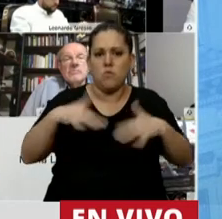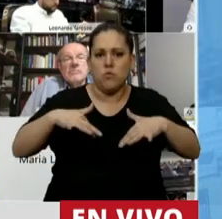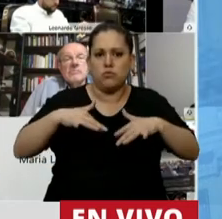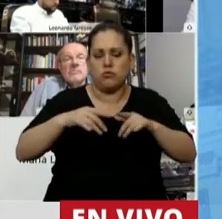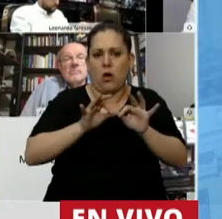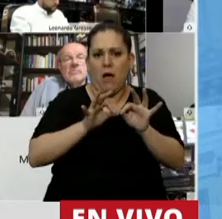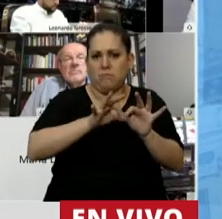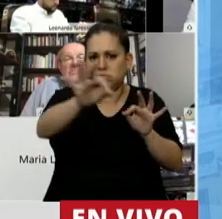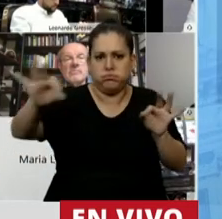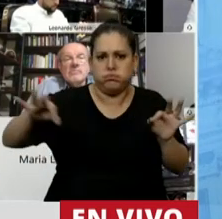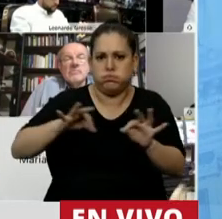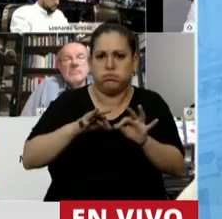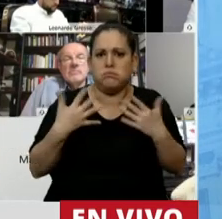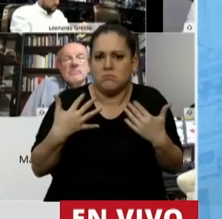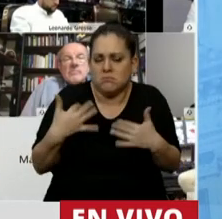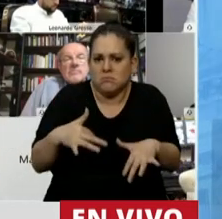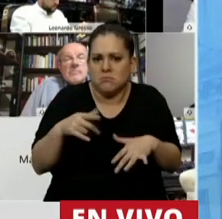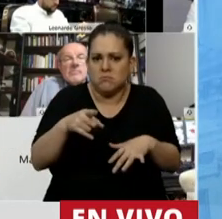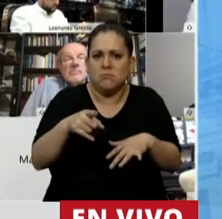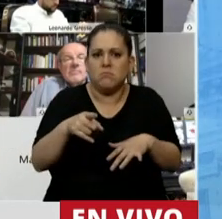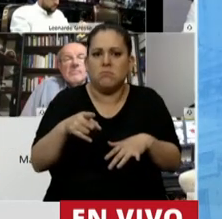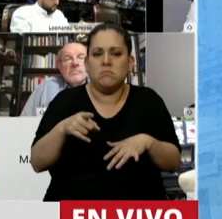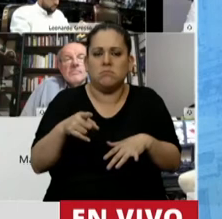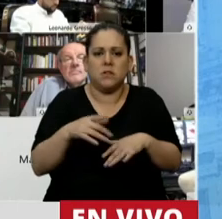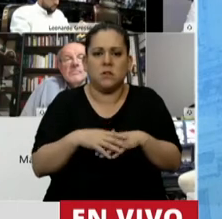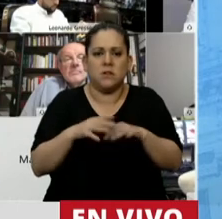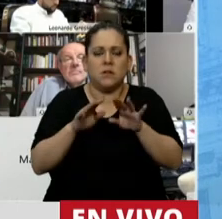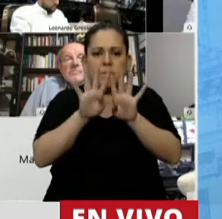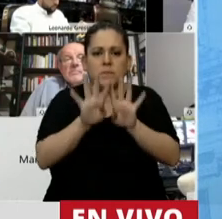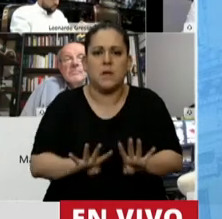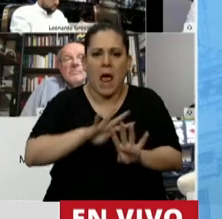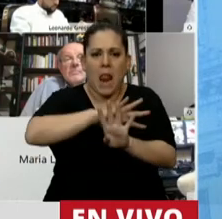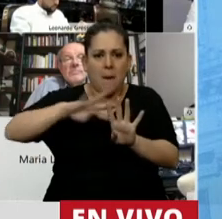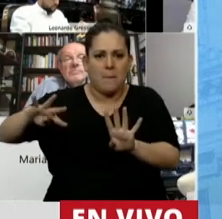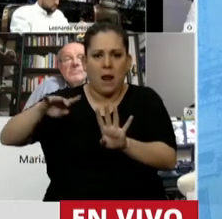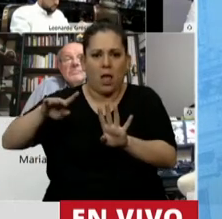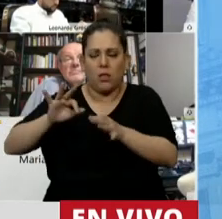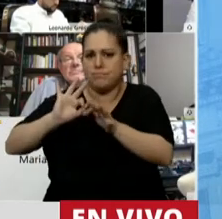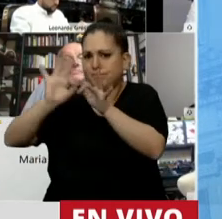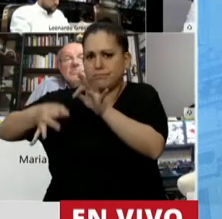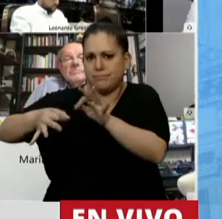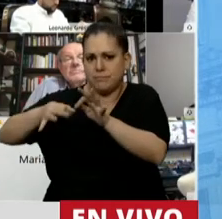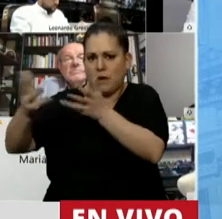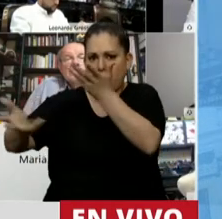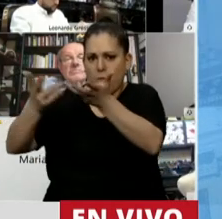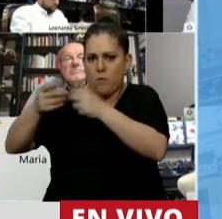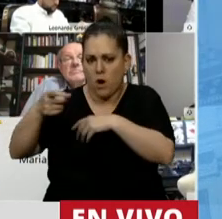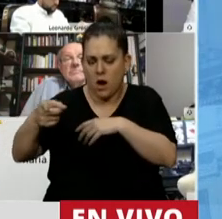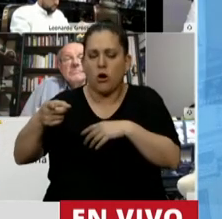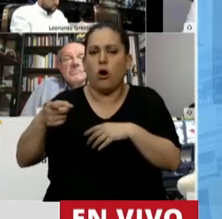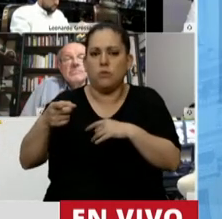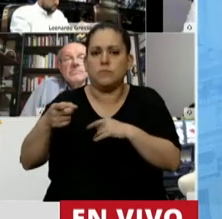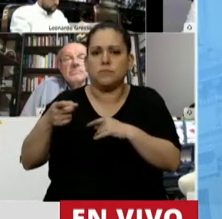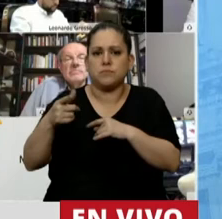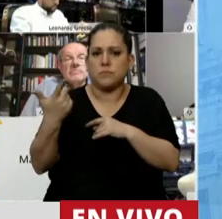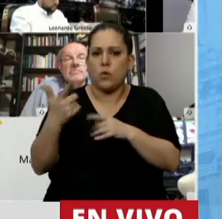ancho que se hacen en las inmediaciones de los alambrados. Sin picadas es imposible hacer los contrafuegos,